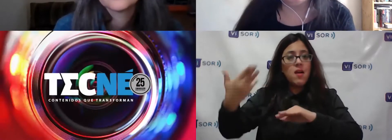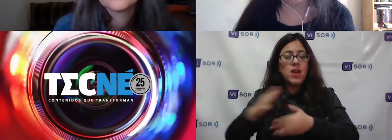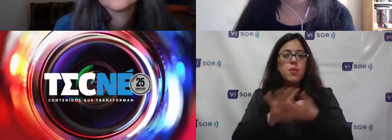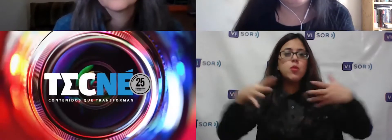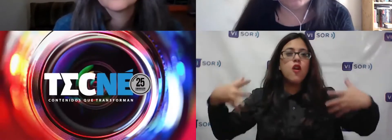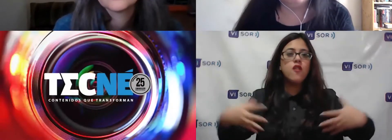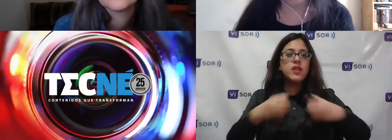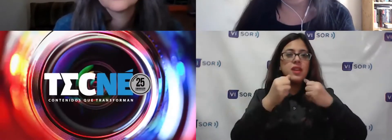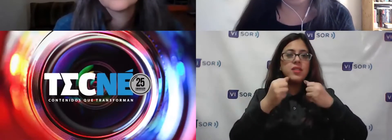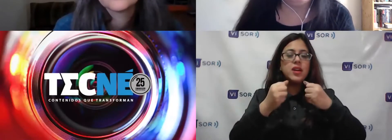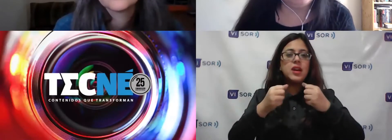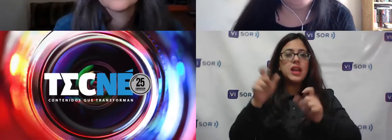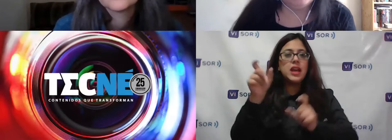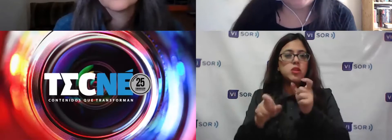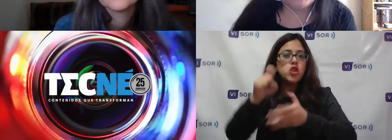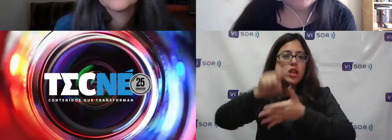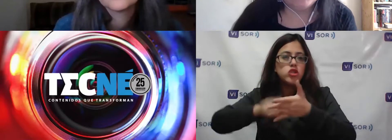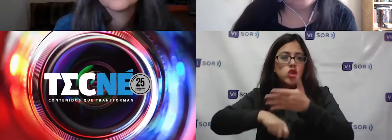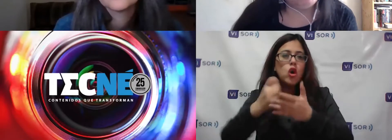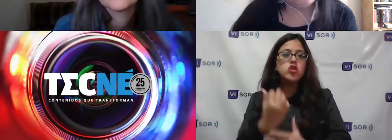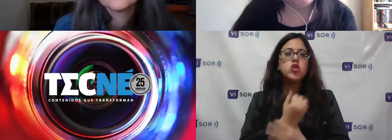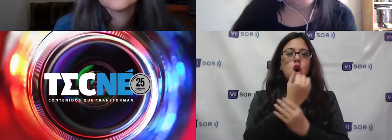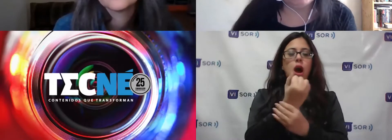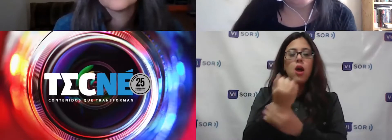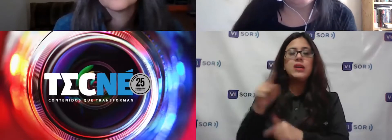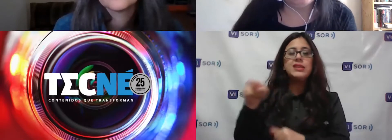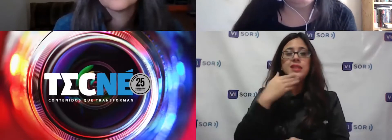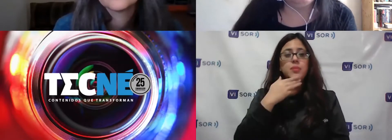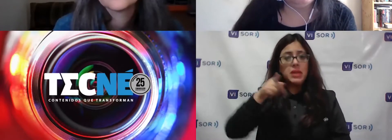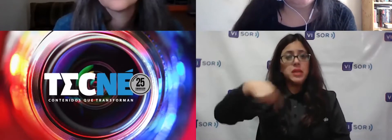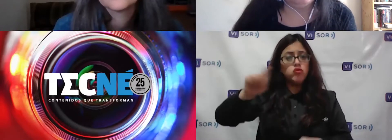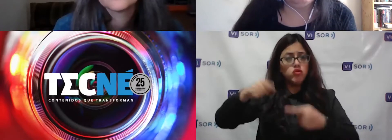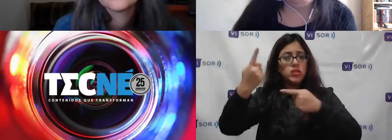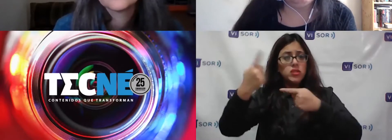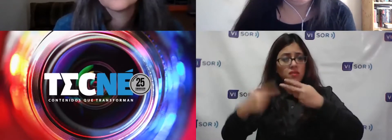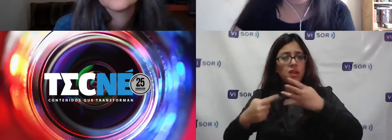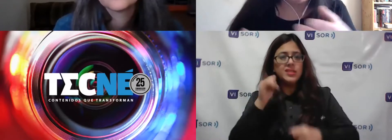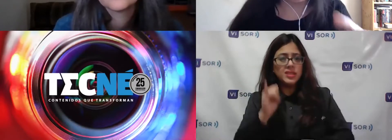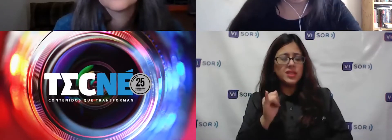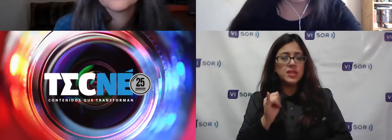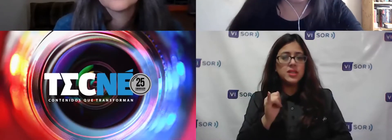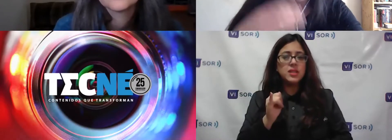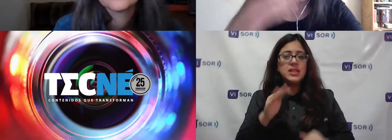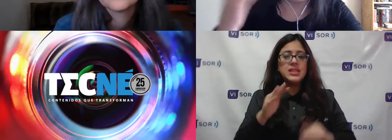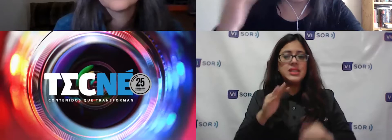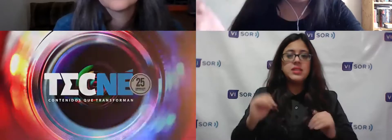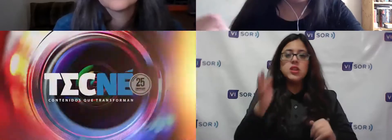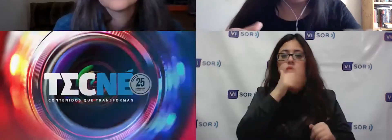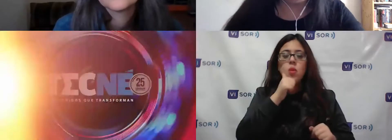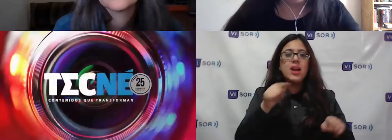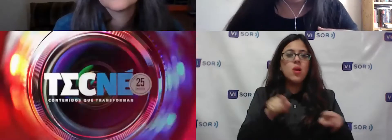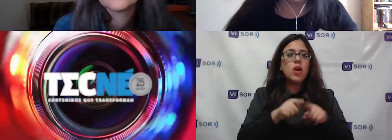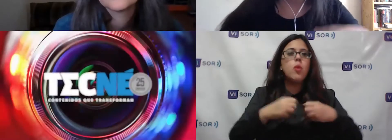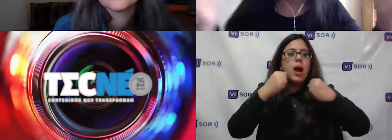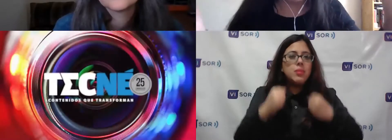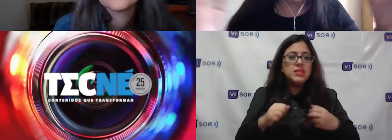socios colaboradores etcétera también son muy diversos y uno de alguna manera no tiene capacidad y yo creo que obtuvo no